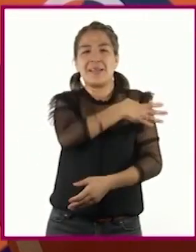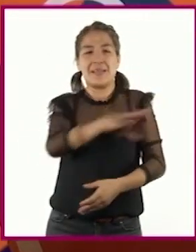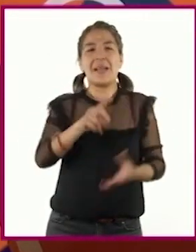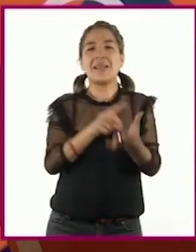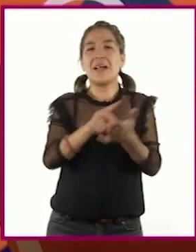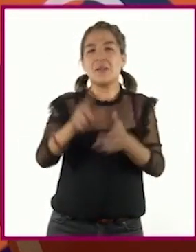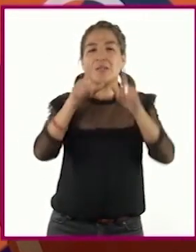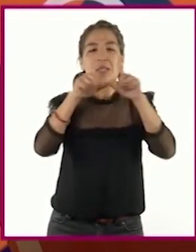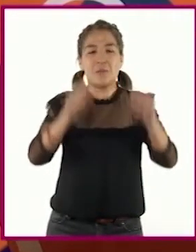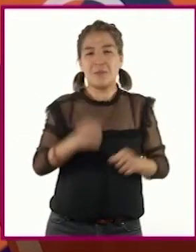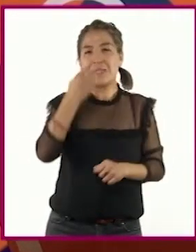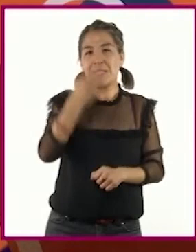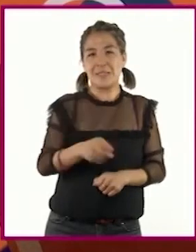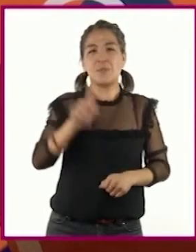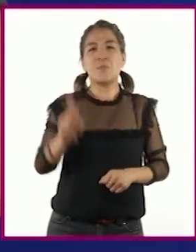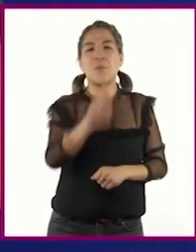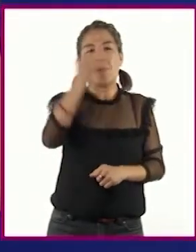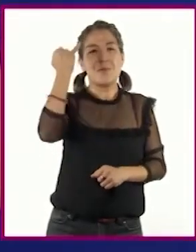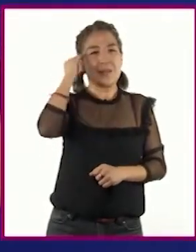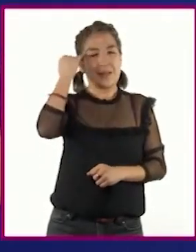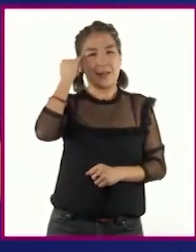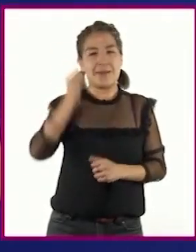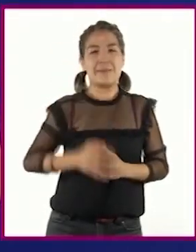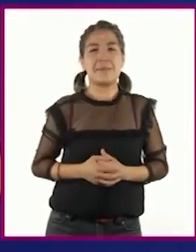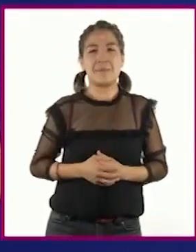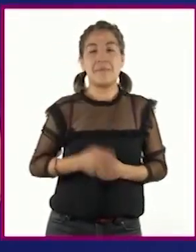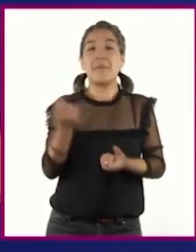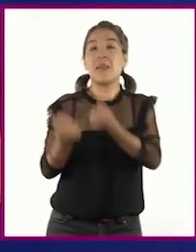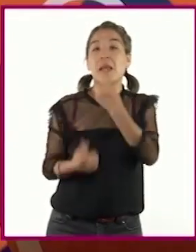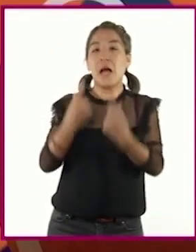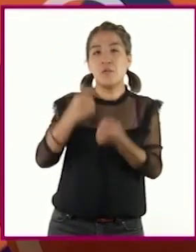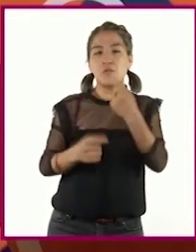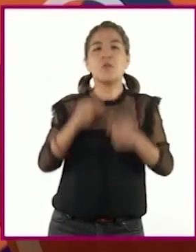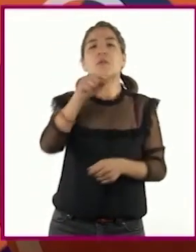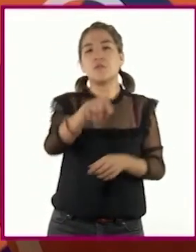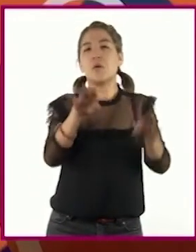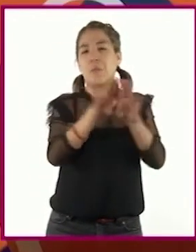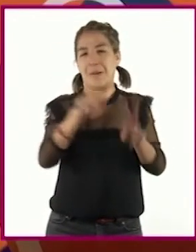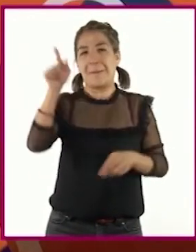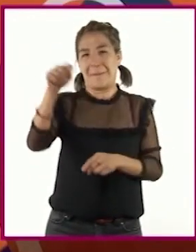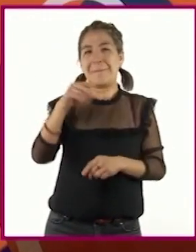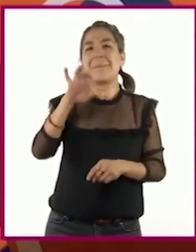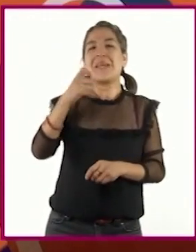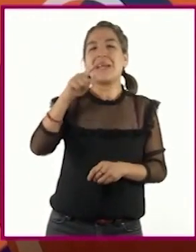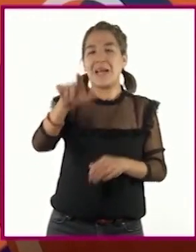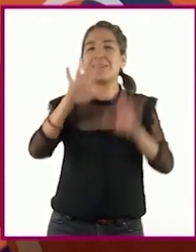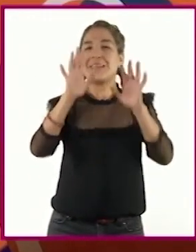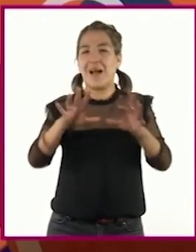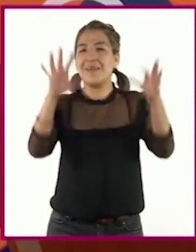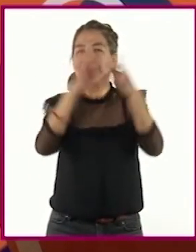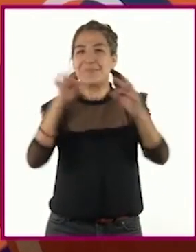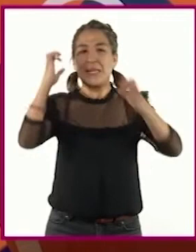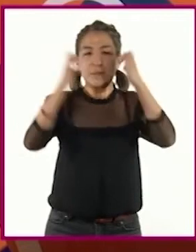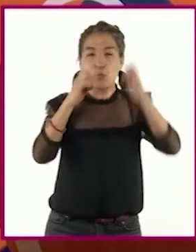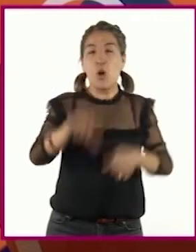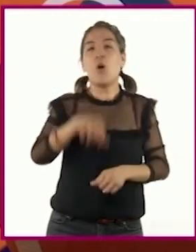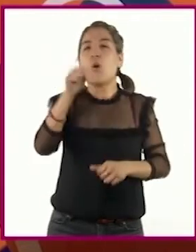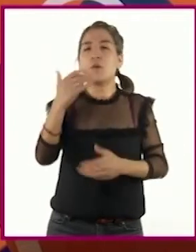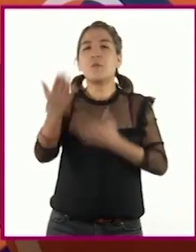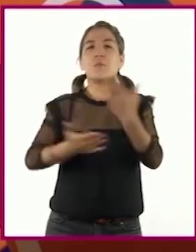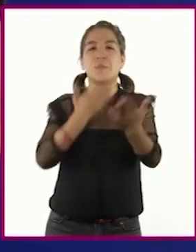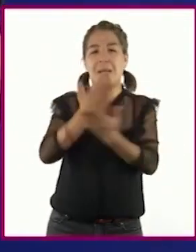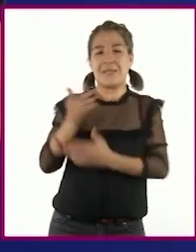Derechos Lingüísticos de los Pueblos Indígenas. Algunos son los que expuso Miguel y otros son propuestos